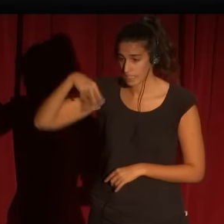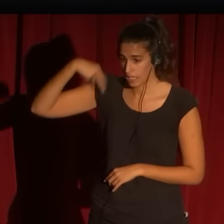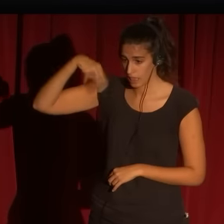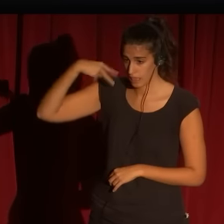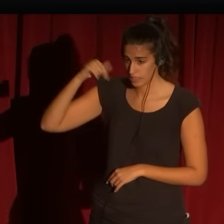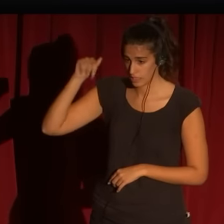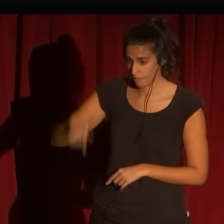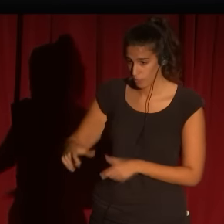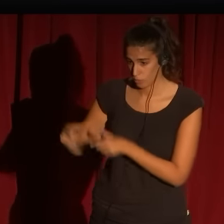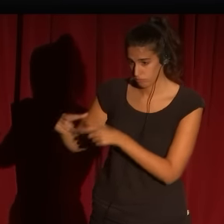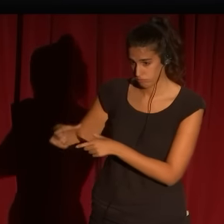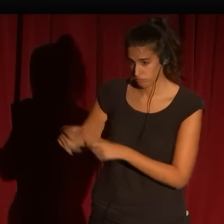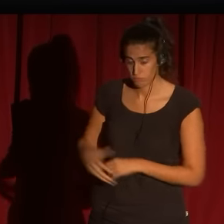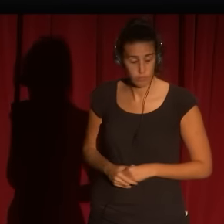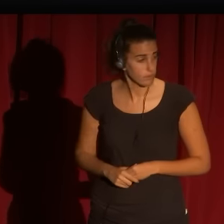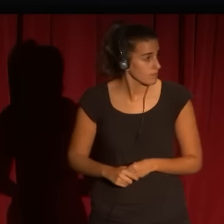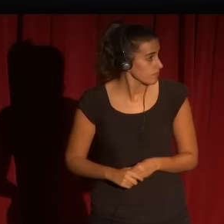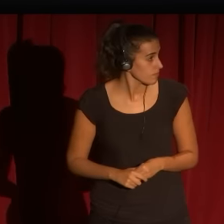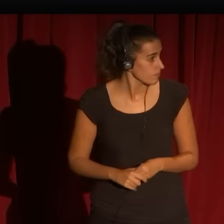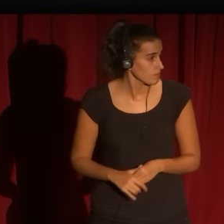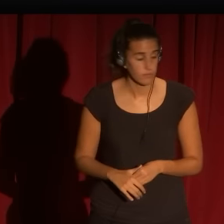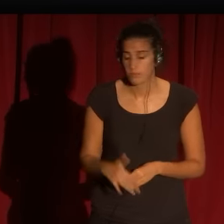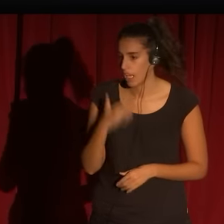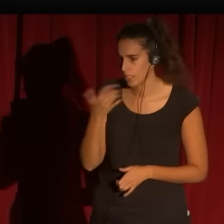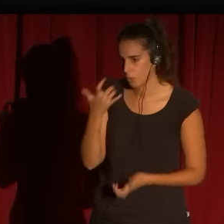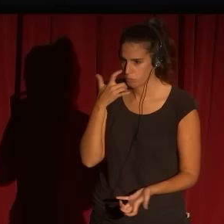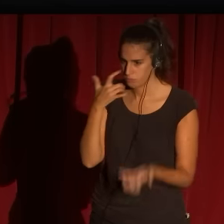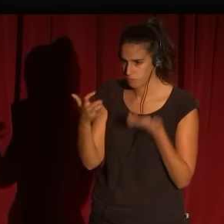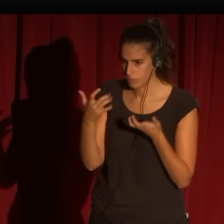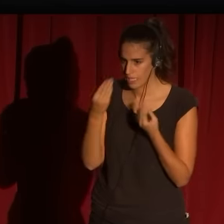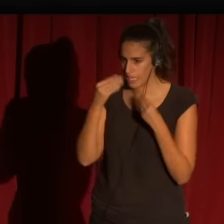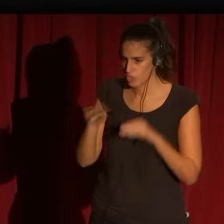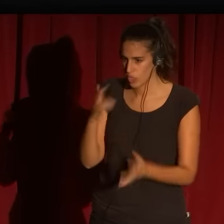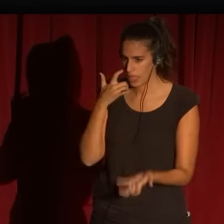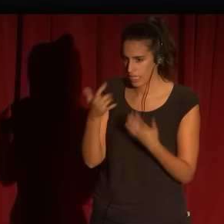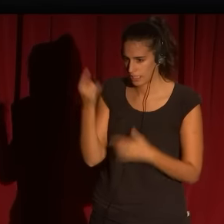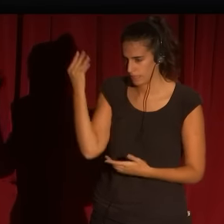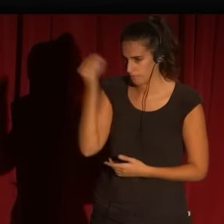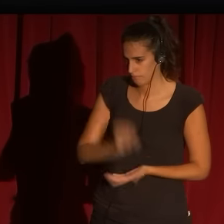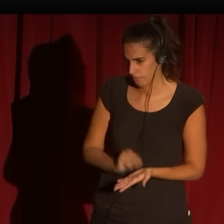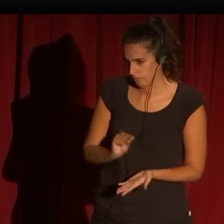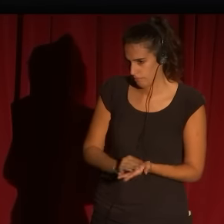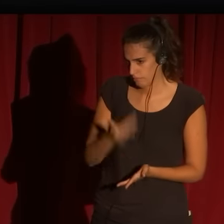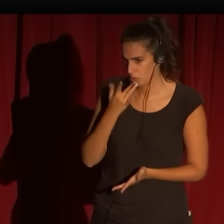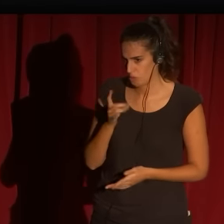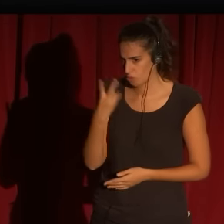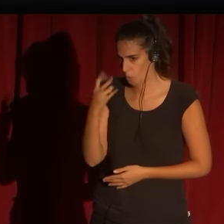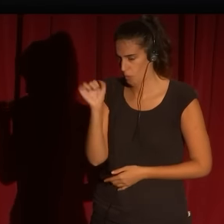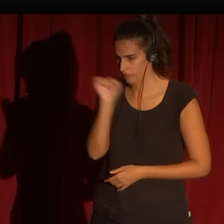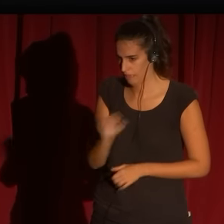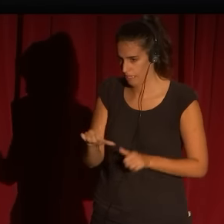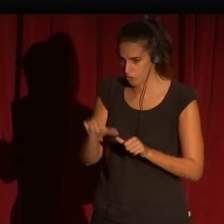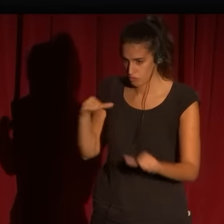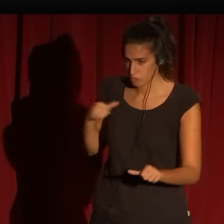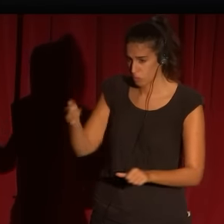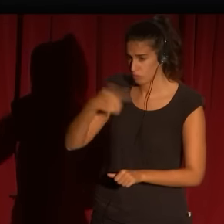inferior derecha y en otros sitios bueno es algo sobre lo que llama la atención la historia del arte insistentemente en los últimos quizá 20 años y es algo que